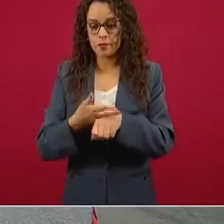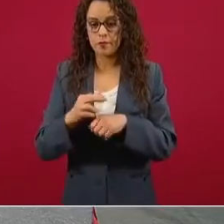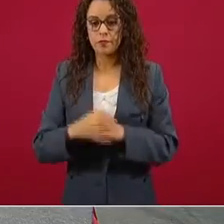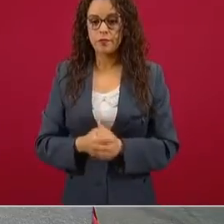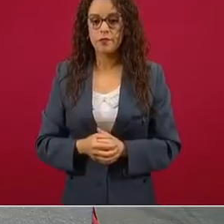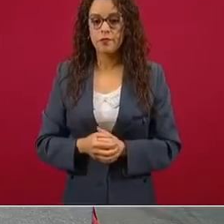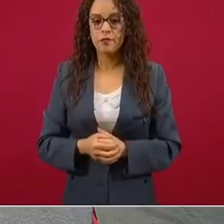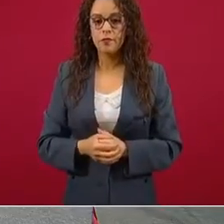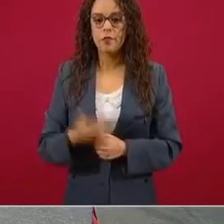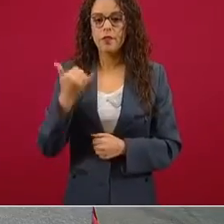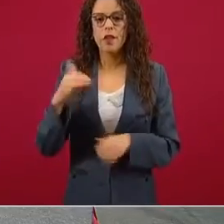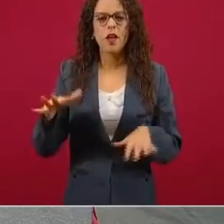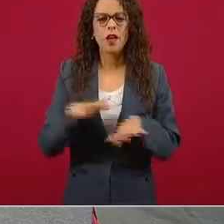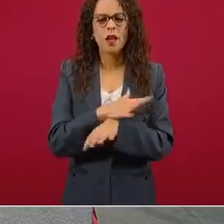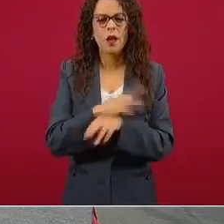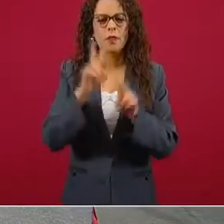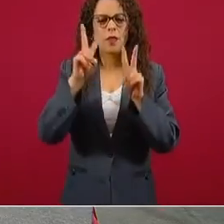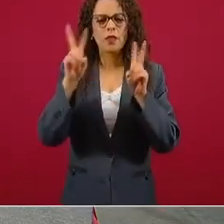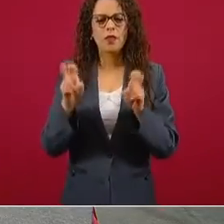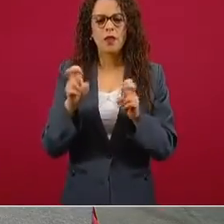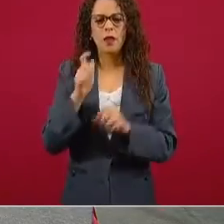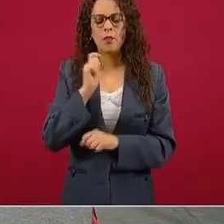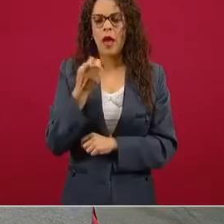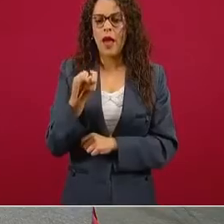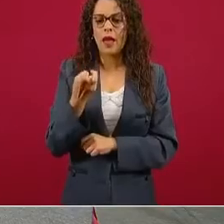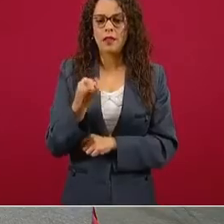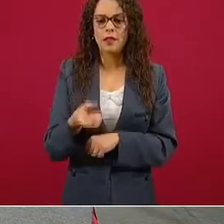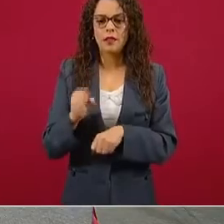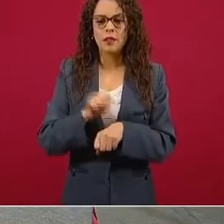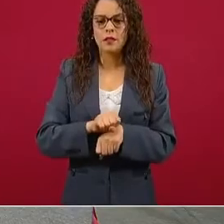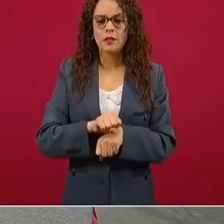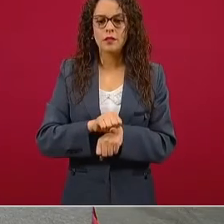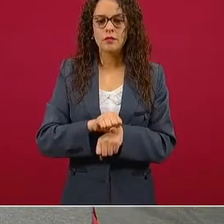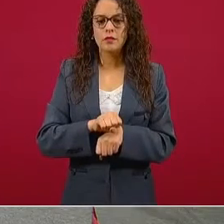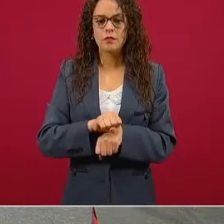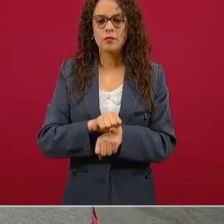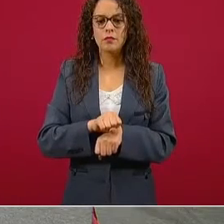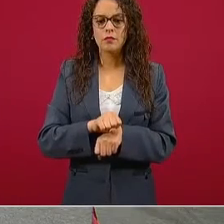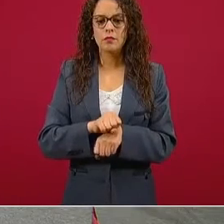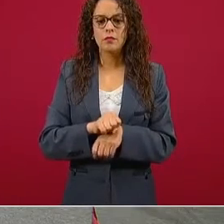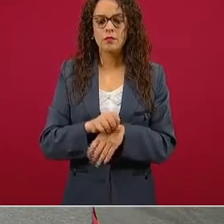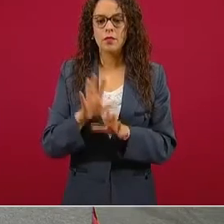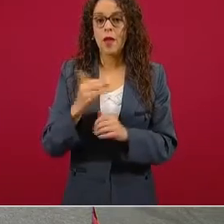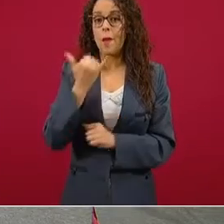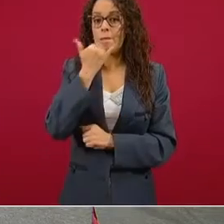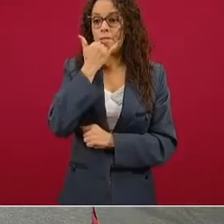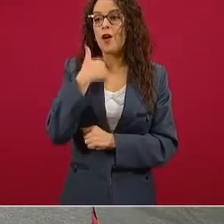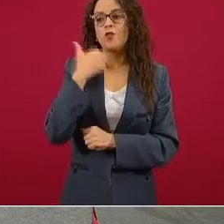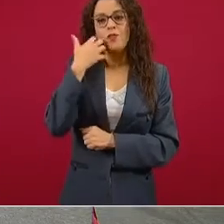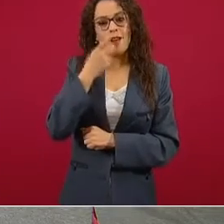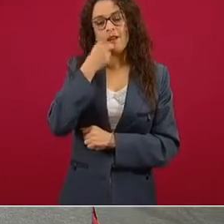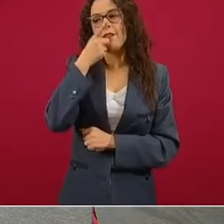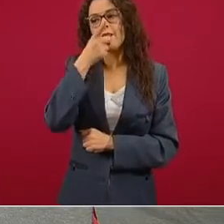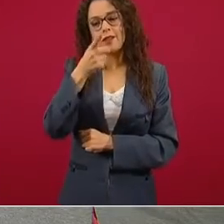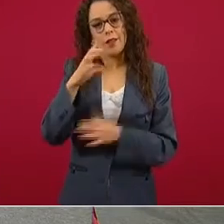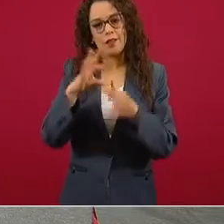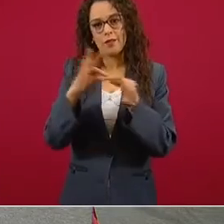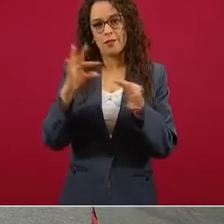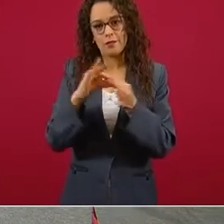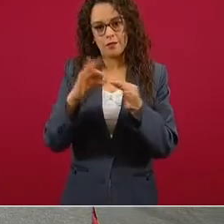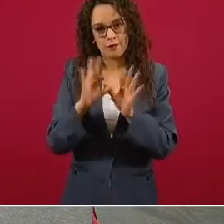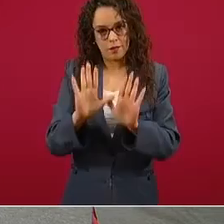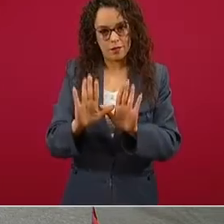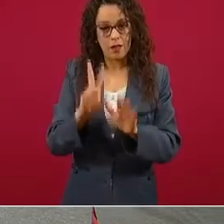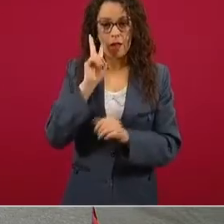brevemente cambiando un poquito el tema, también en esta semana inició ya… A ver, pero yo no me quiero quedar así. A ver, pon la…